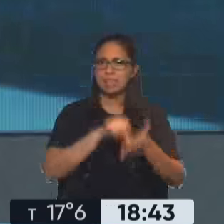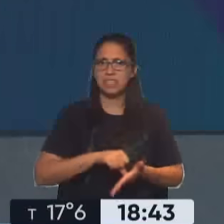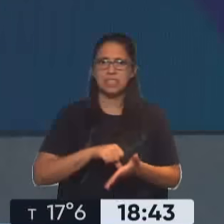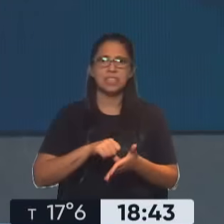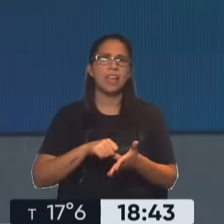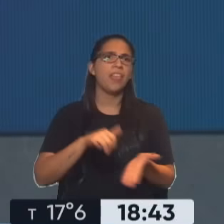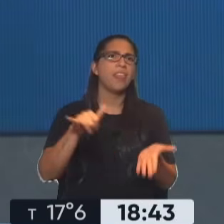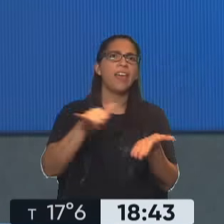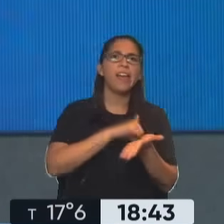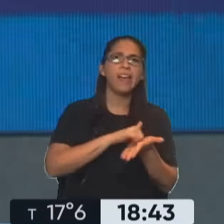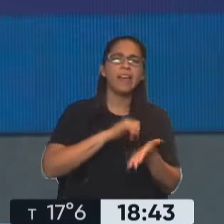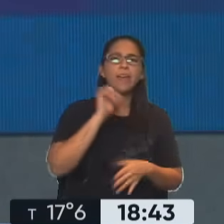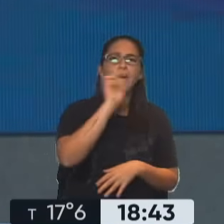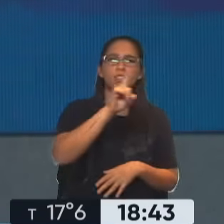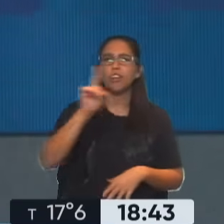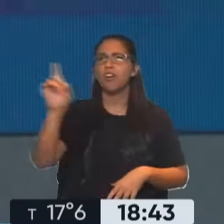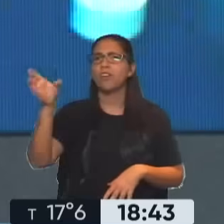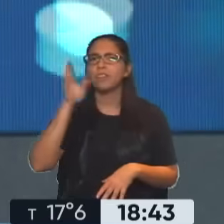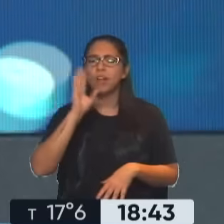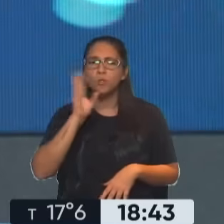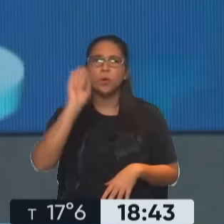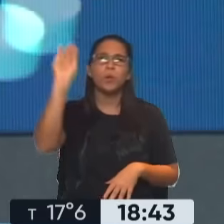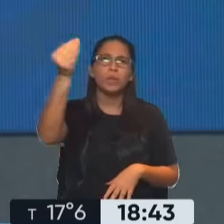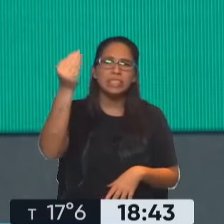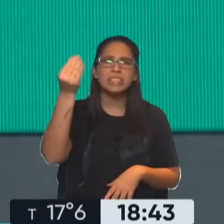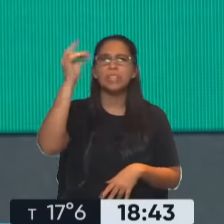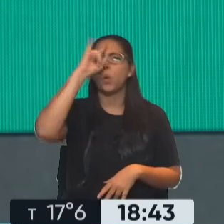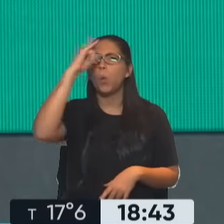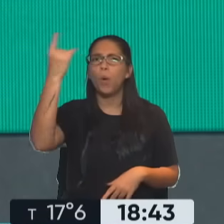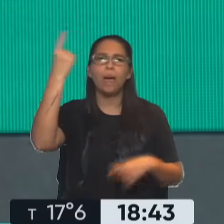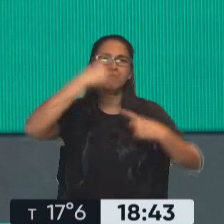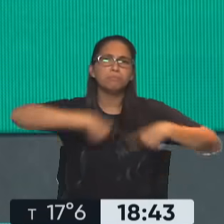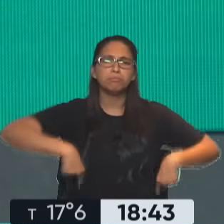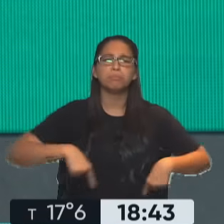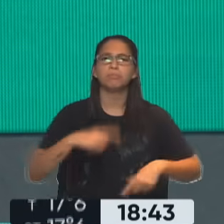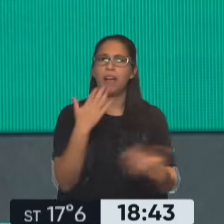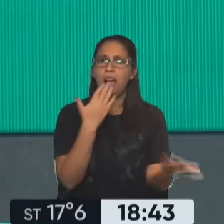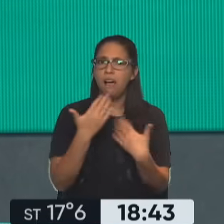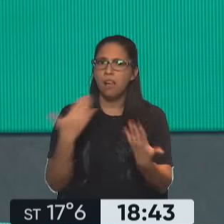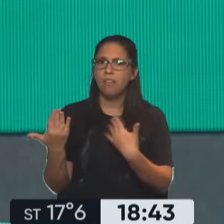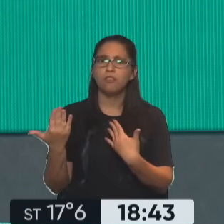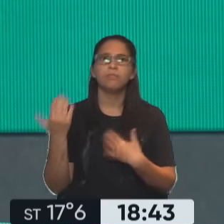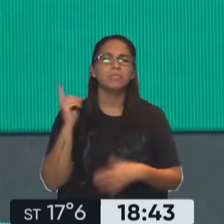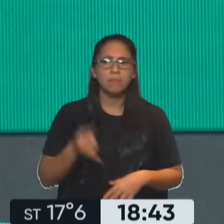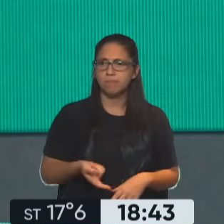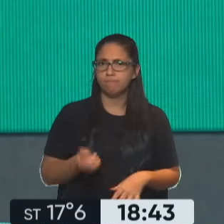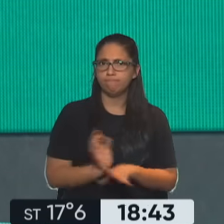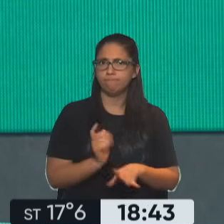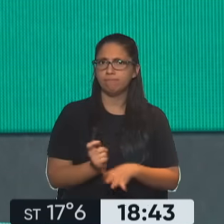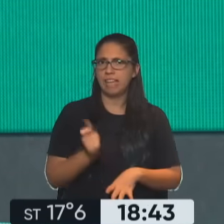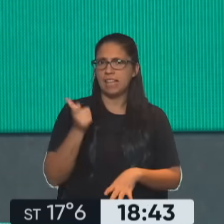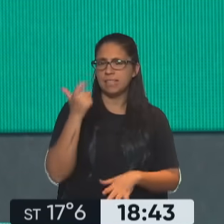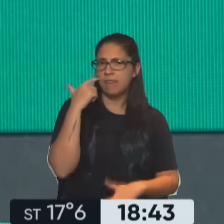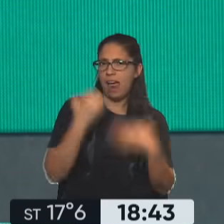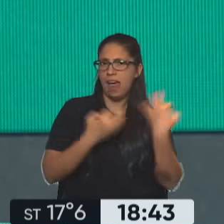York Times, El Globo y diferentes medios de comunicación, sino ya casi